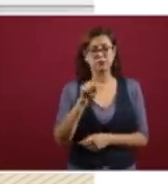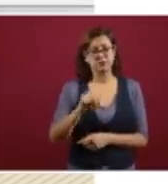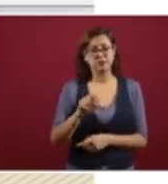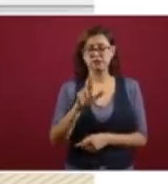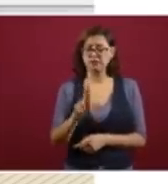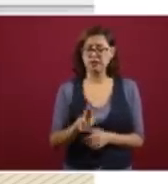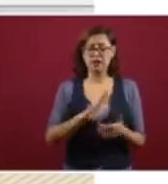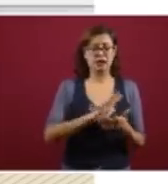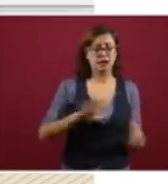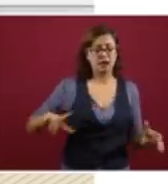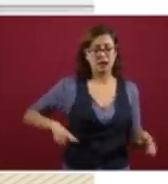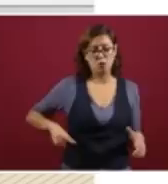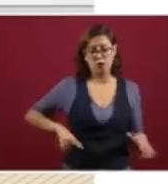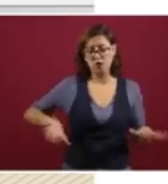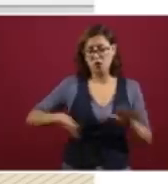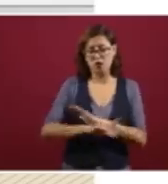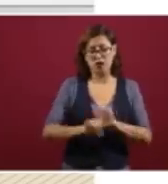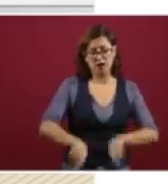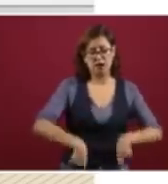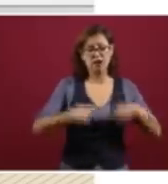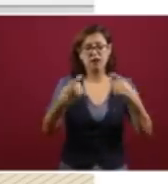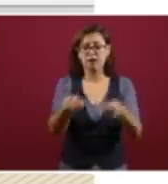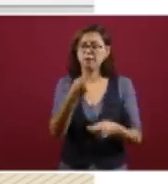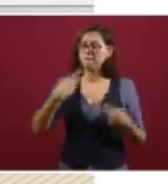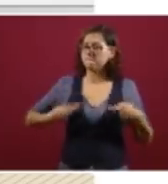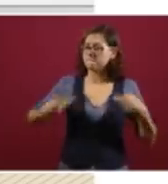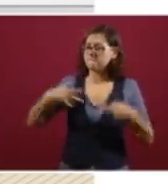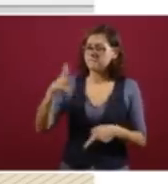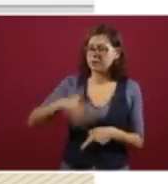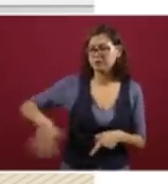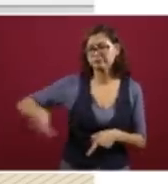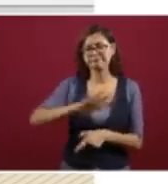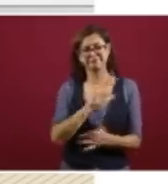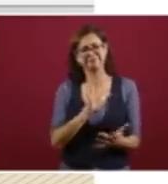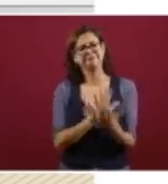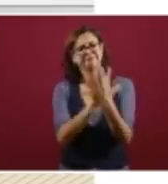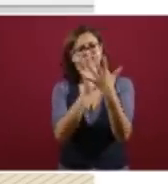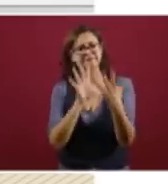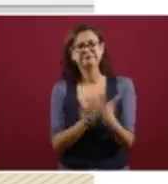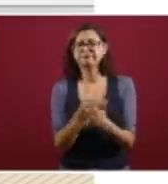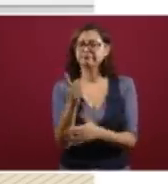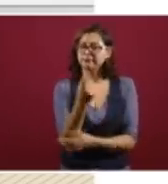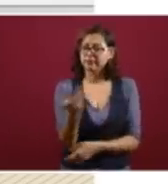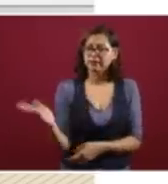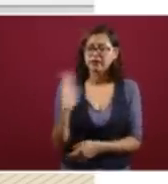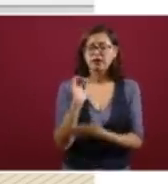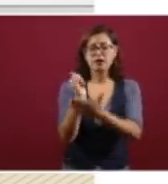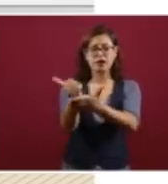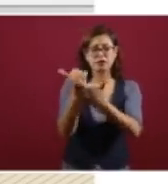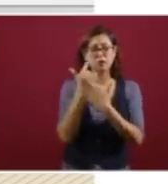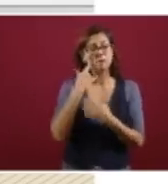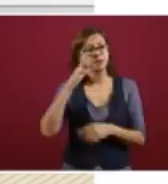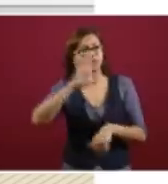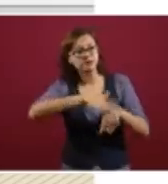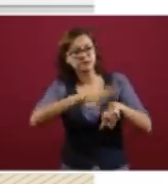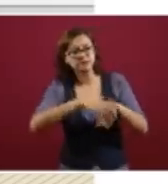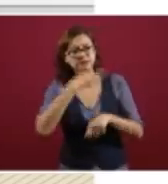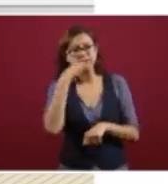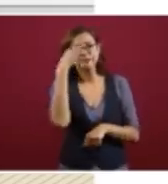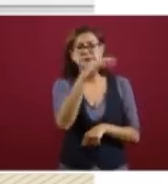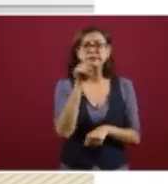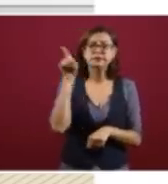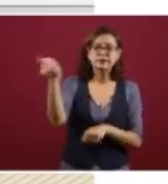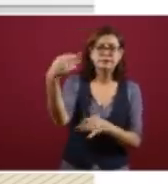de transición. La gente, como decía el secretario, nos ha ayudado a identificar lo que estaba